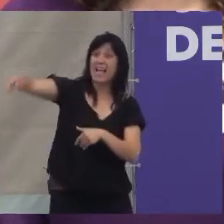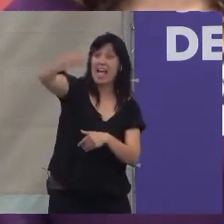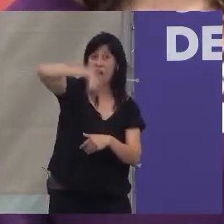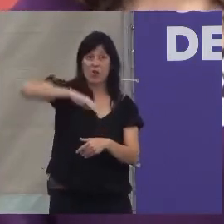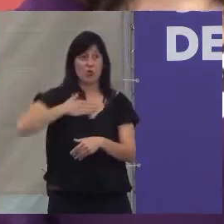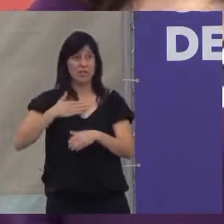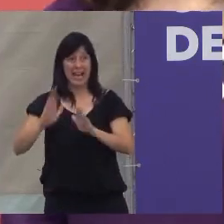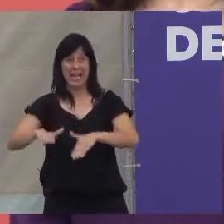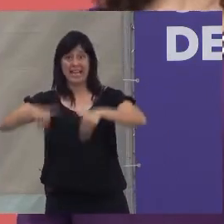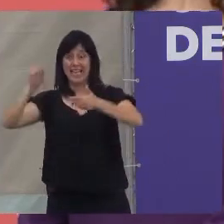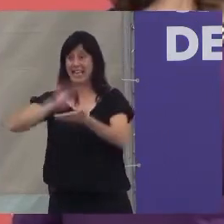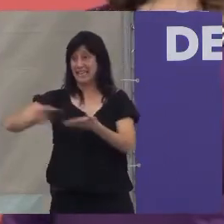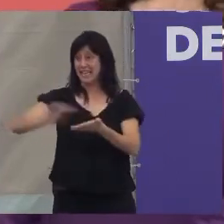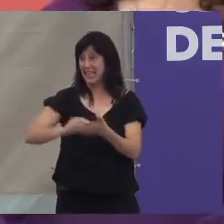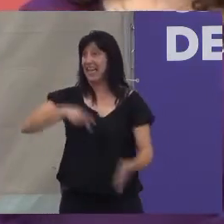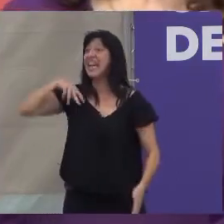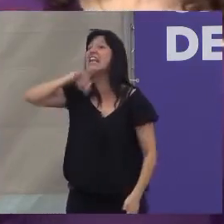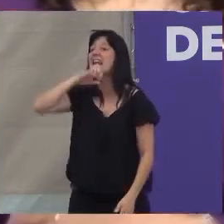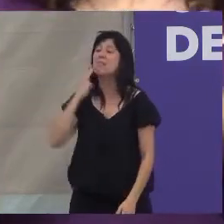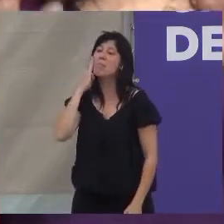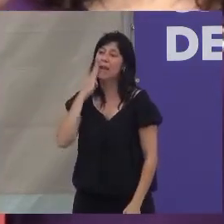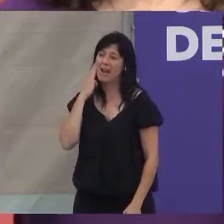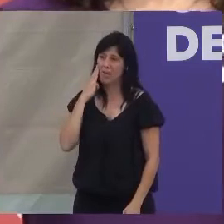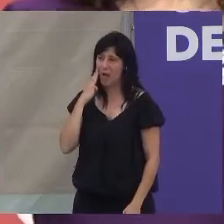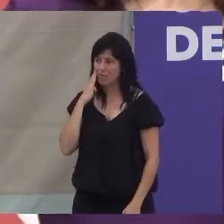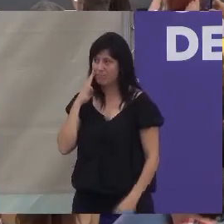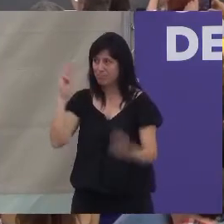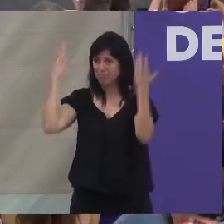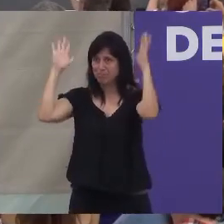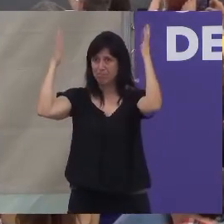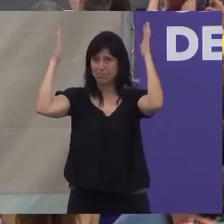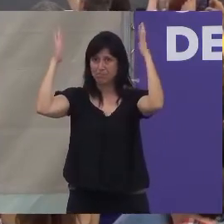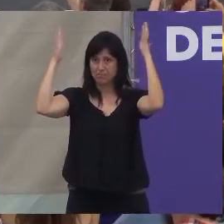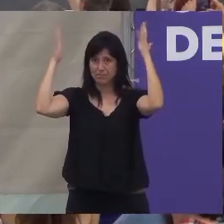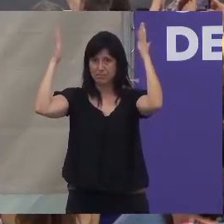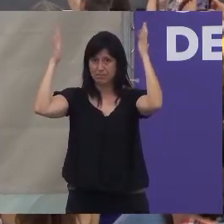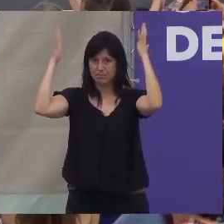la Secretaría General, sea Pilar Lima. Porque